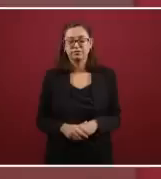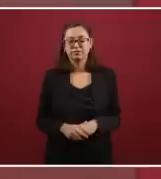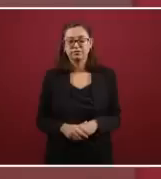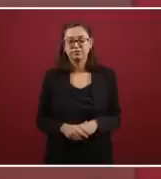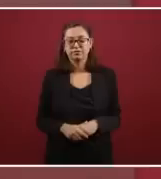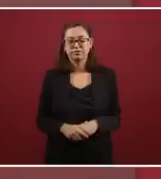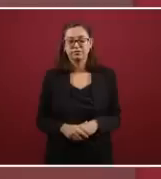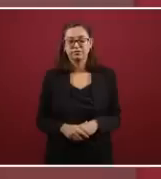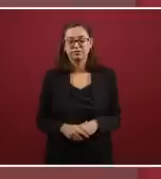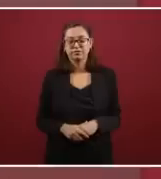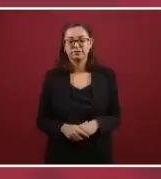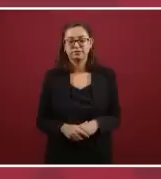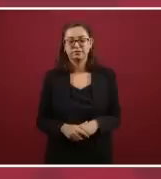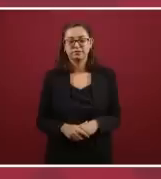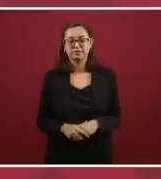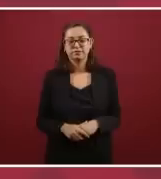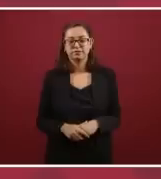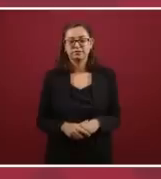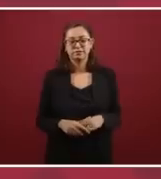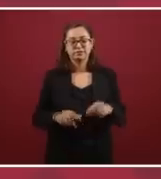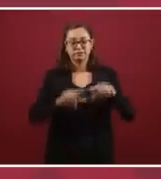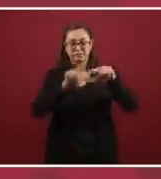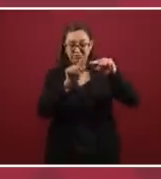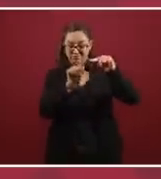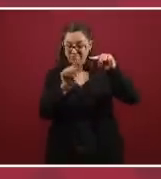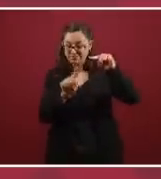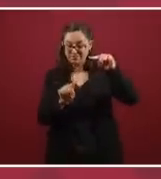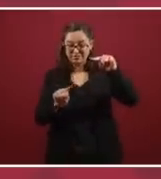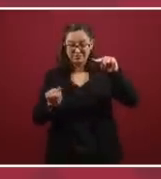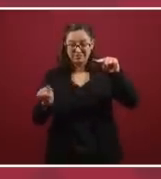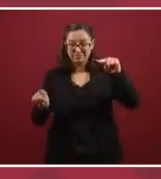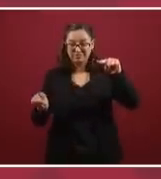toda la península de